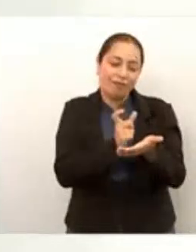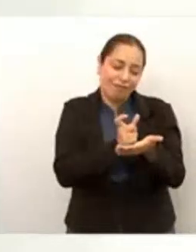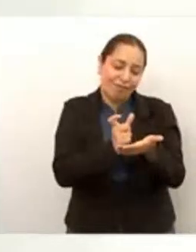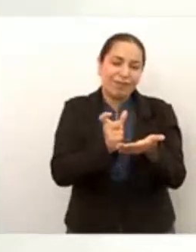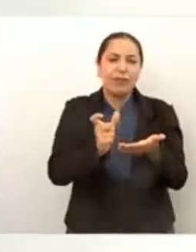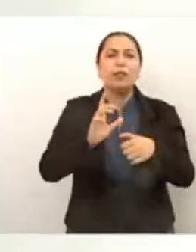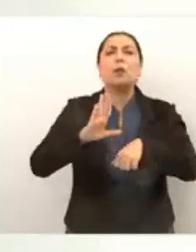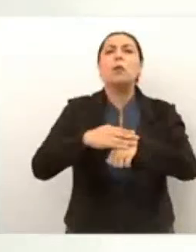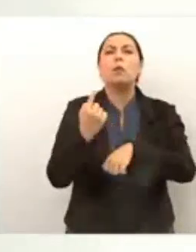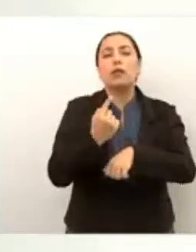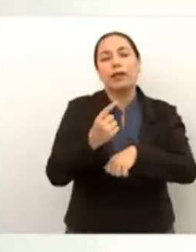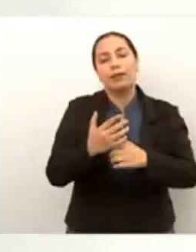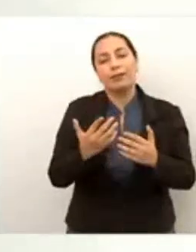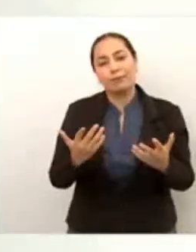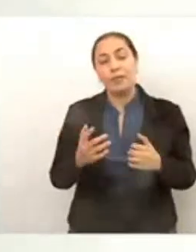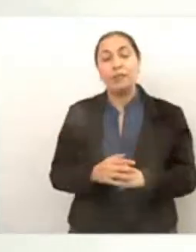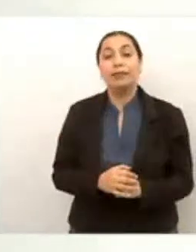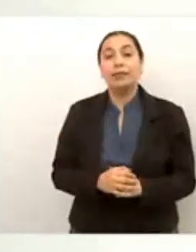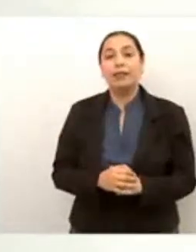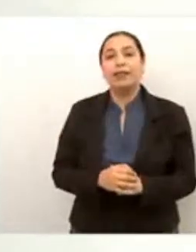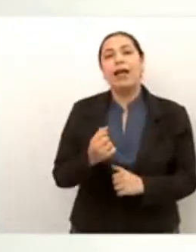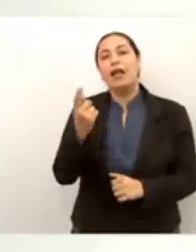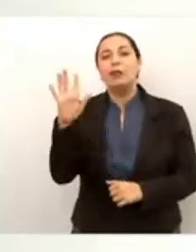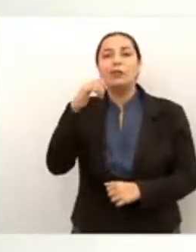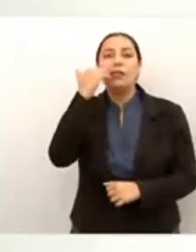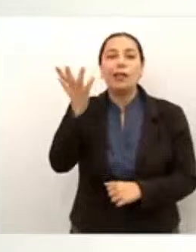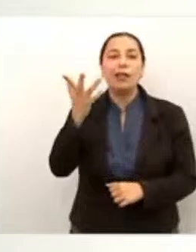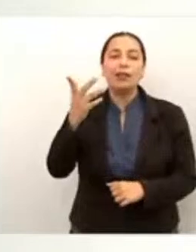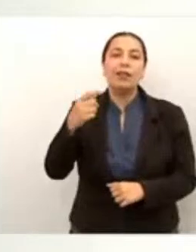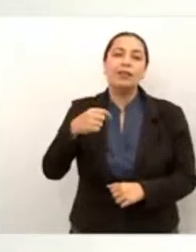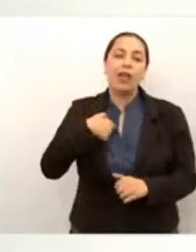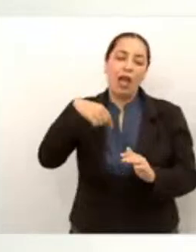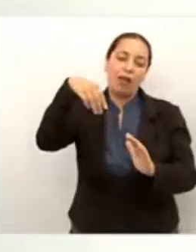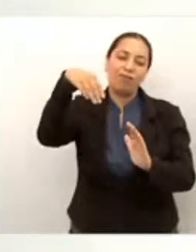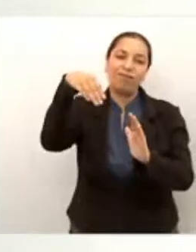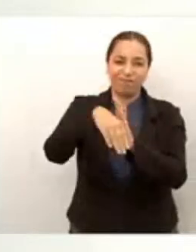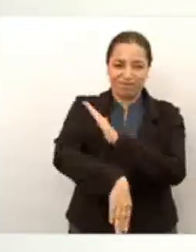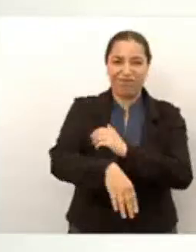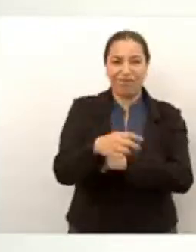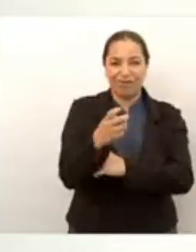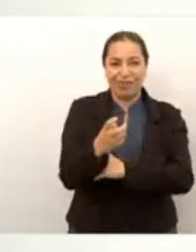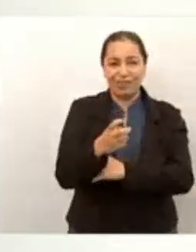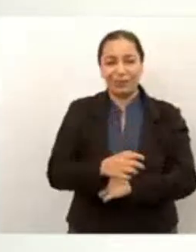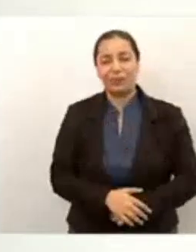hay quienes quieren que fracasemos. Ahí están